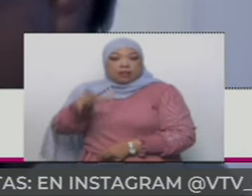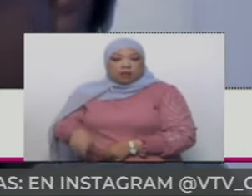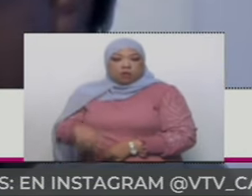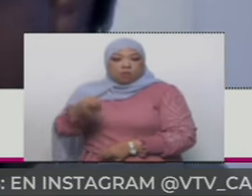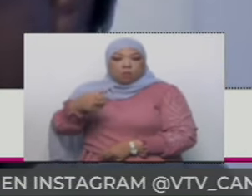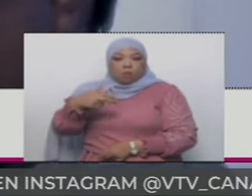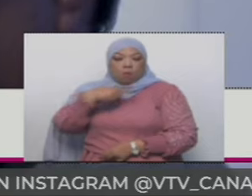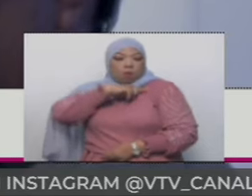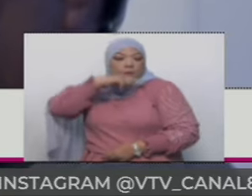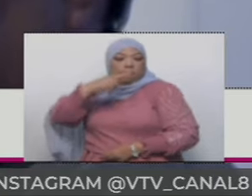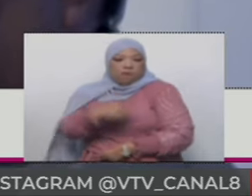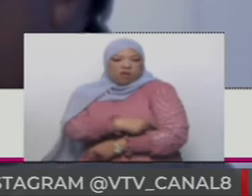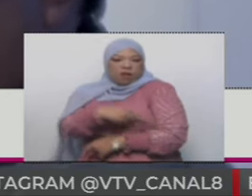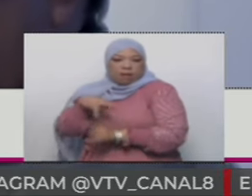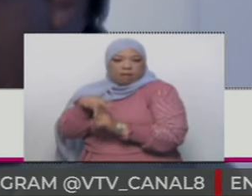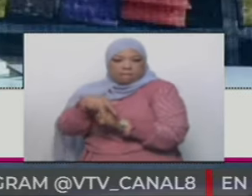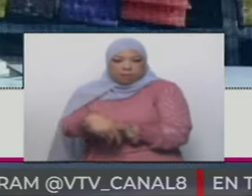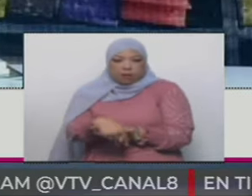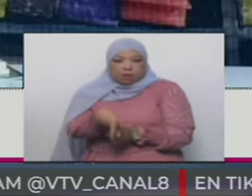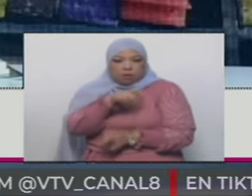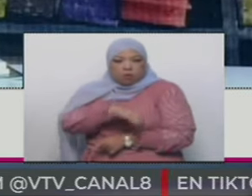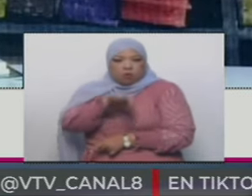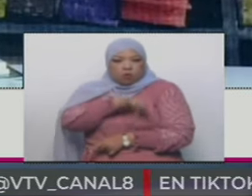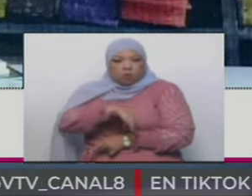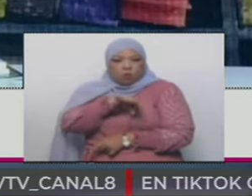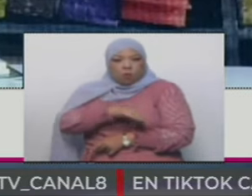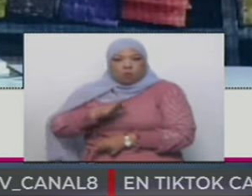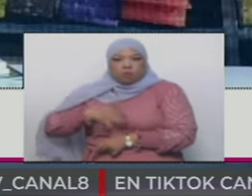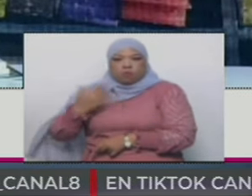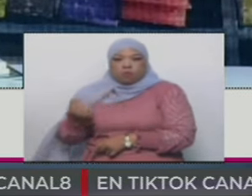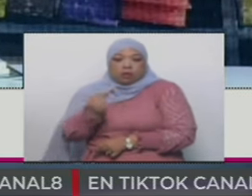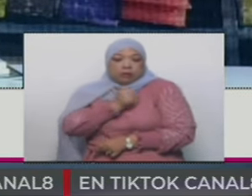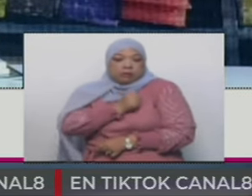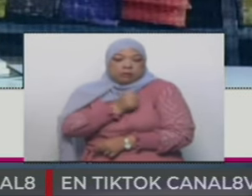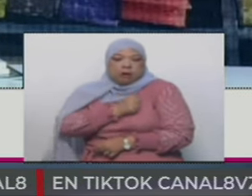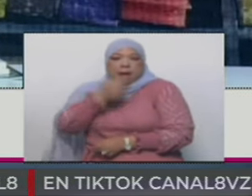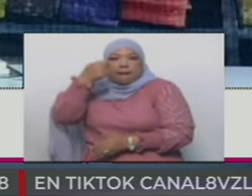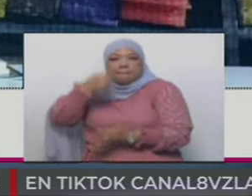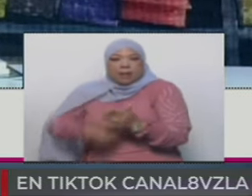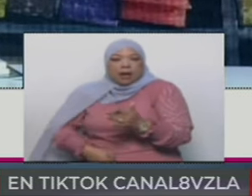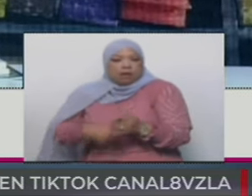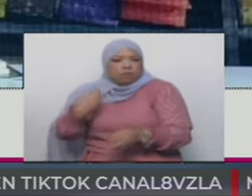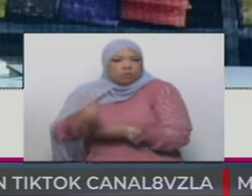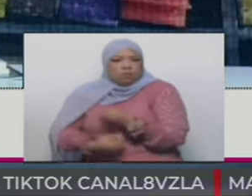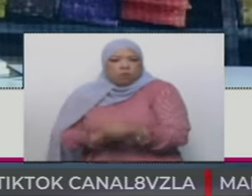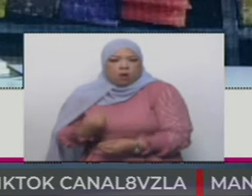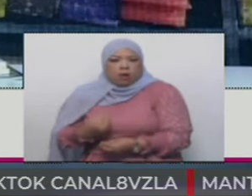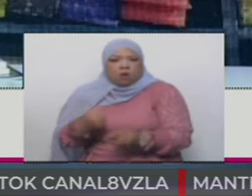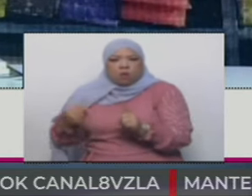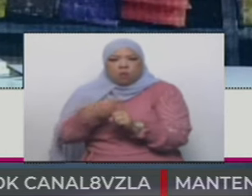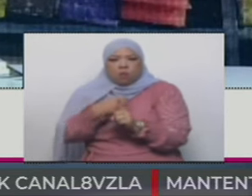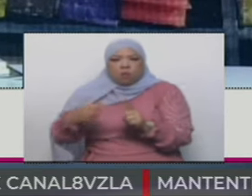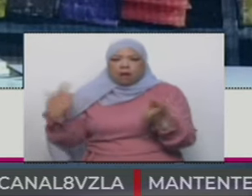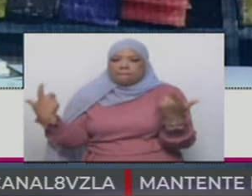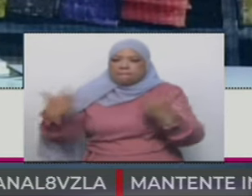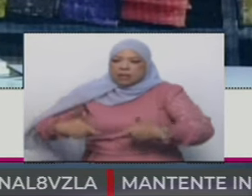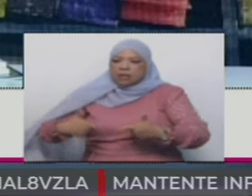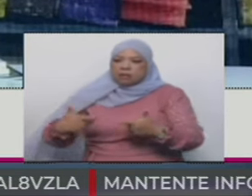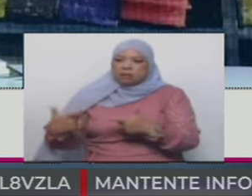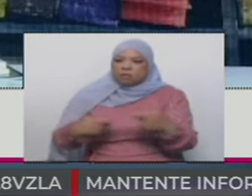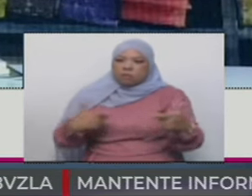poder de dominación, cuando se ven en ese peligro, son capaces de desatar guerras que nos